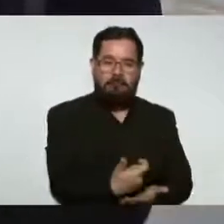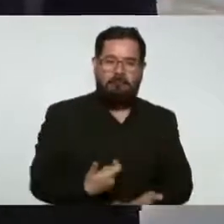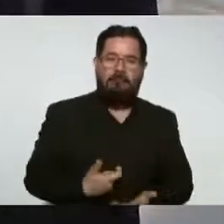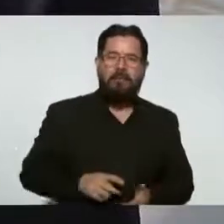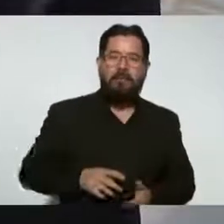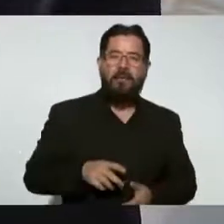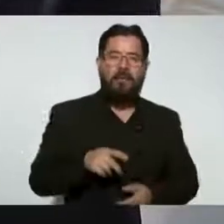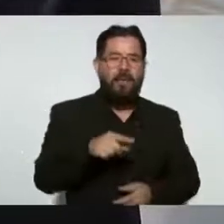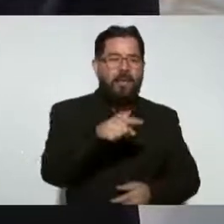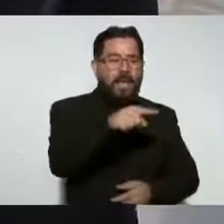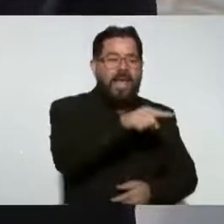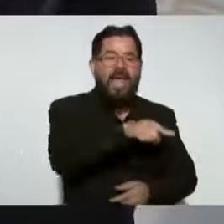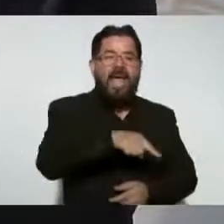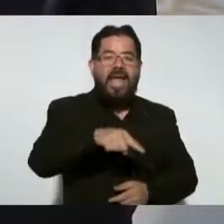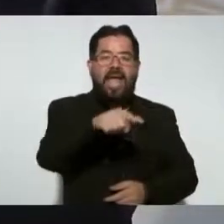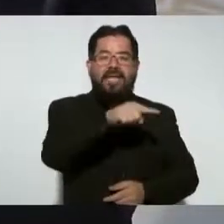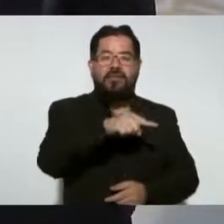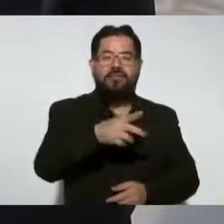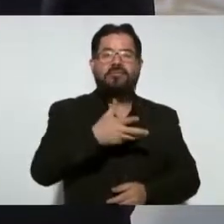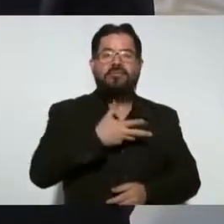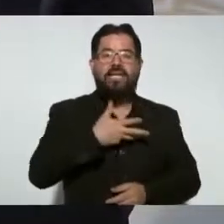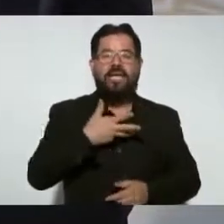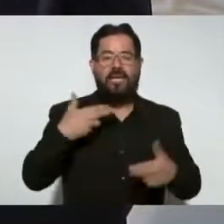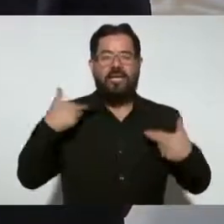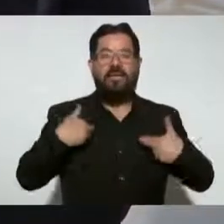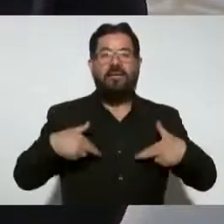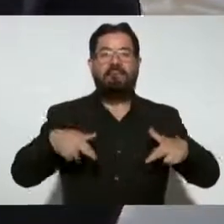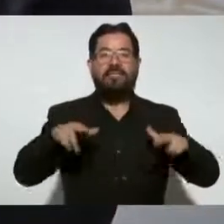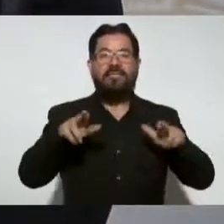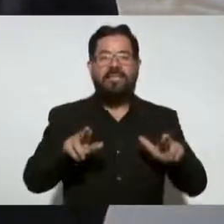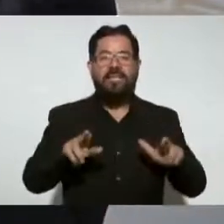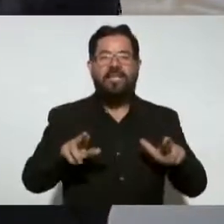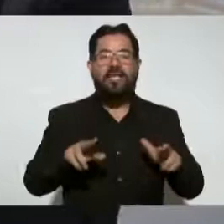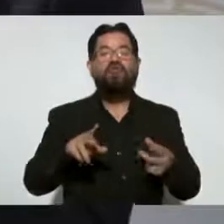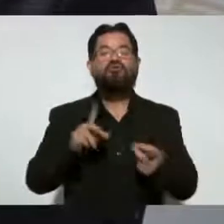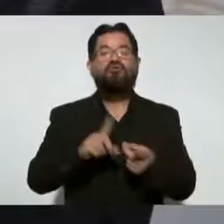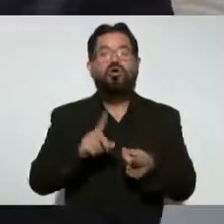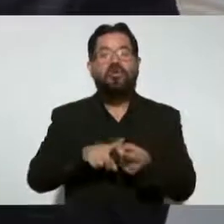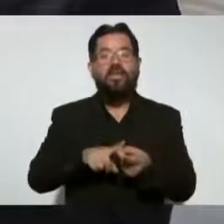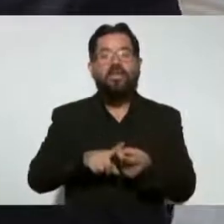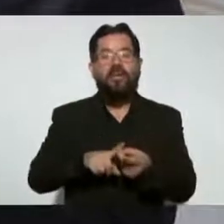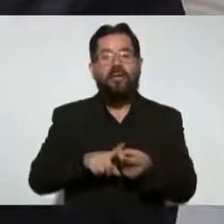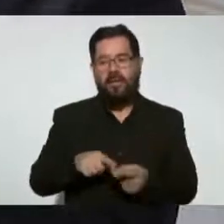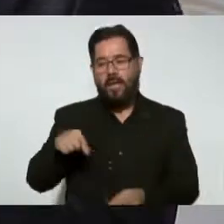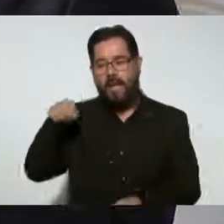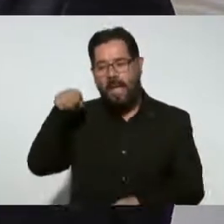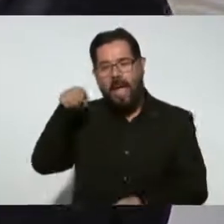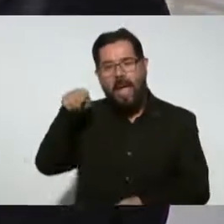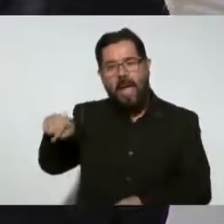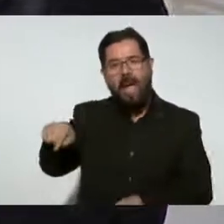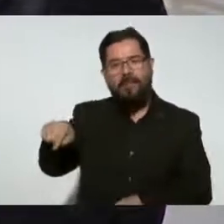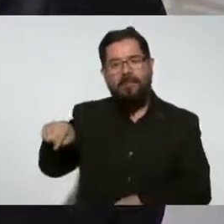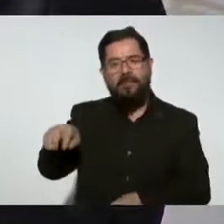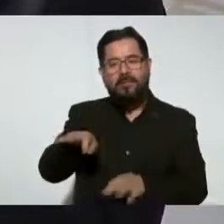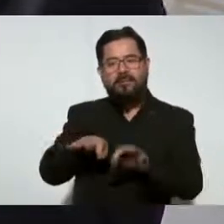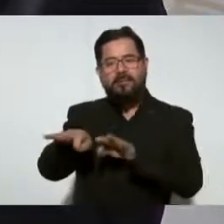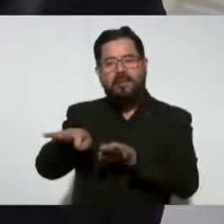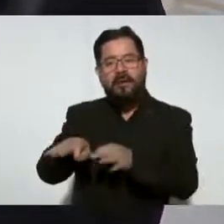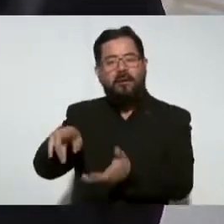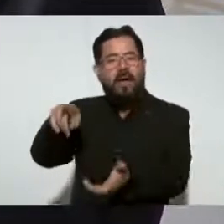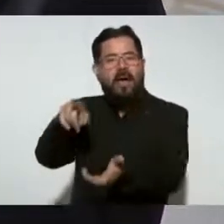tenían a sus representantes en esta dependencia para